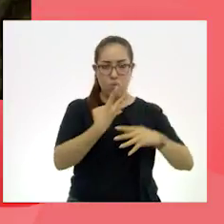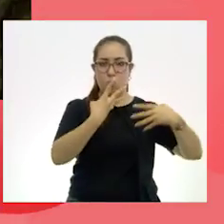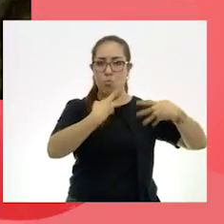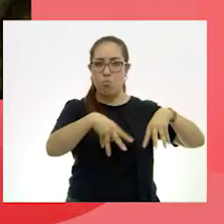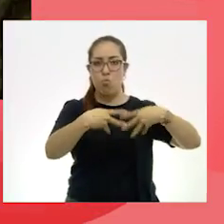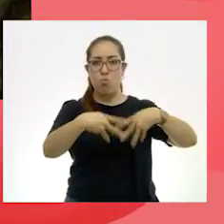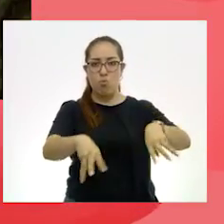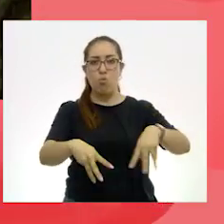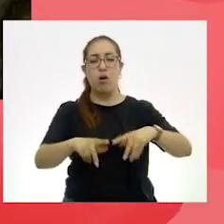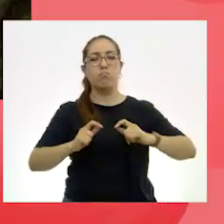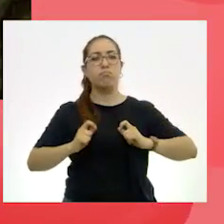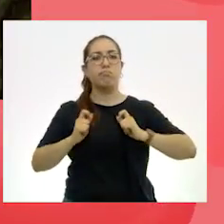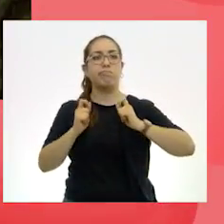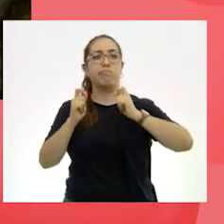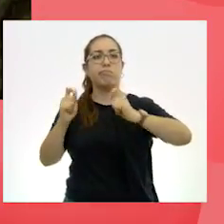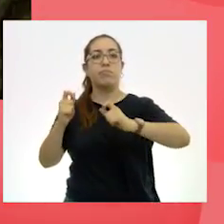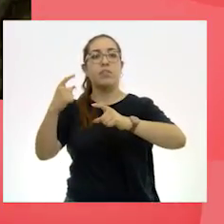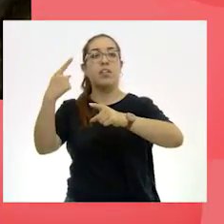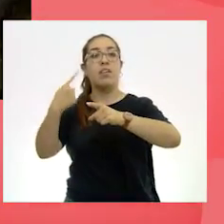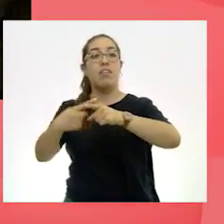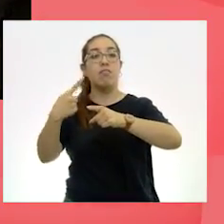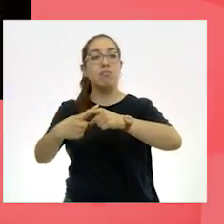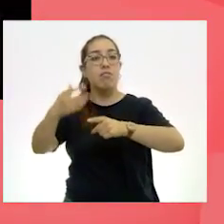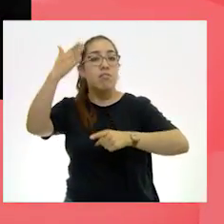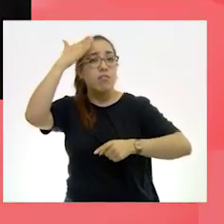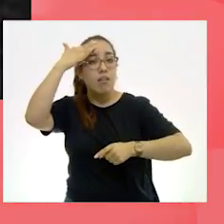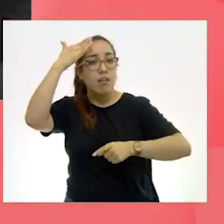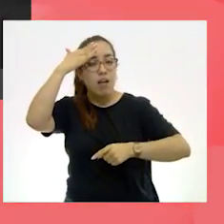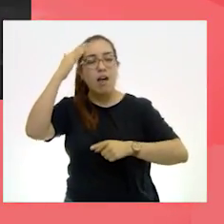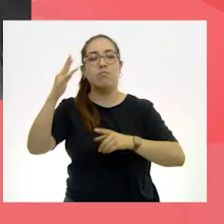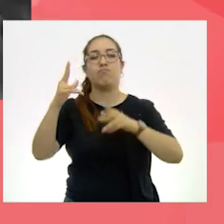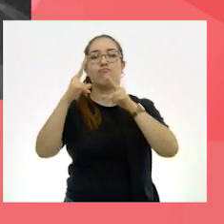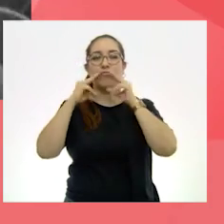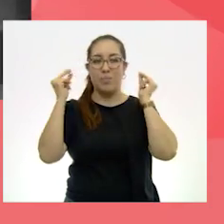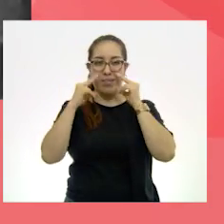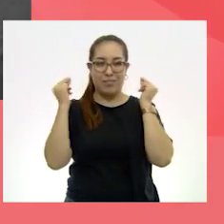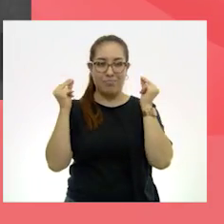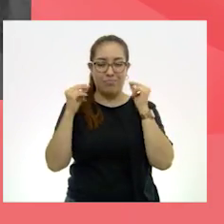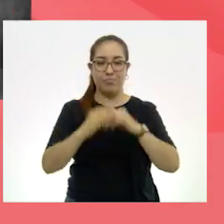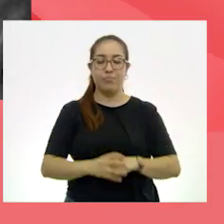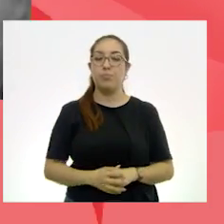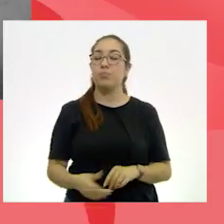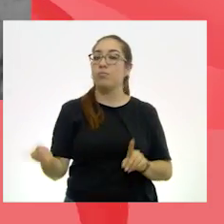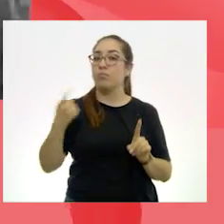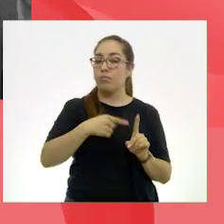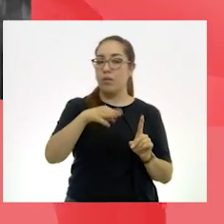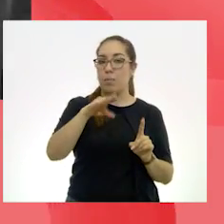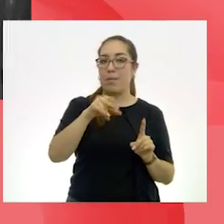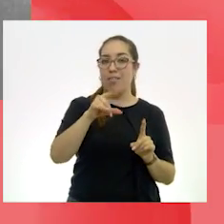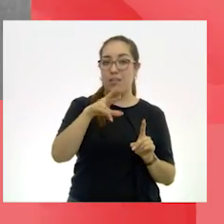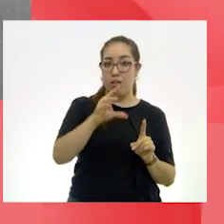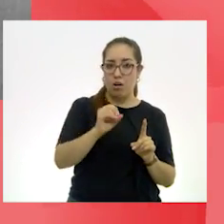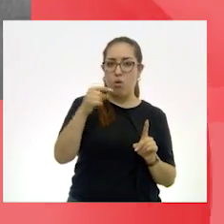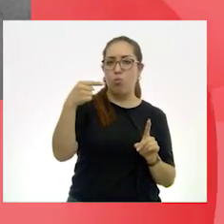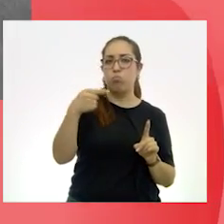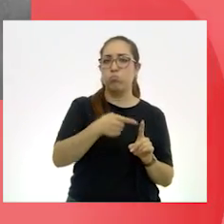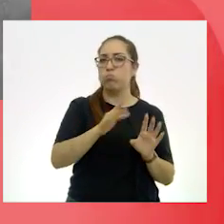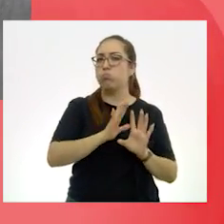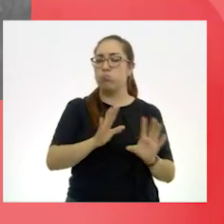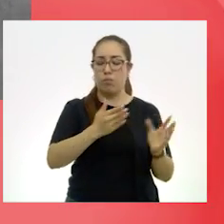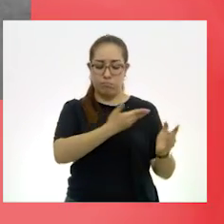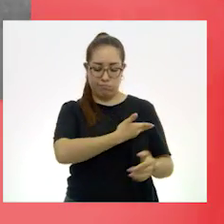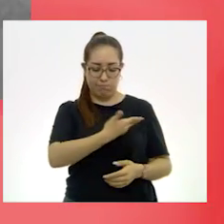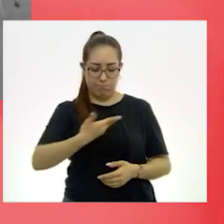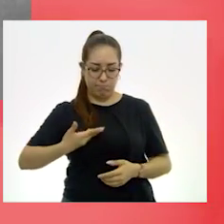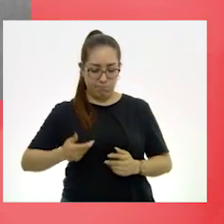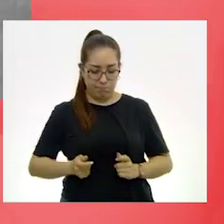el mando supremo de Emiliano Zapata. Madero toma posesión como presidente de la República el